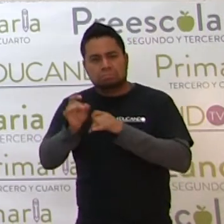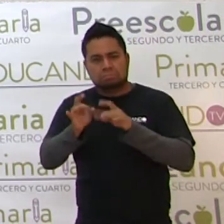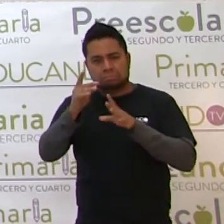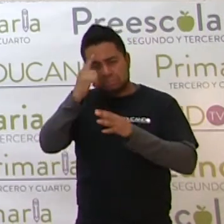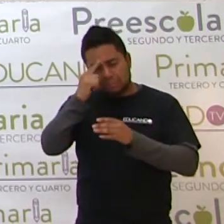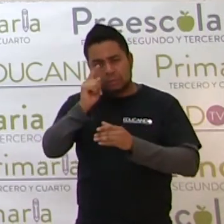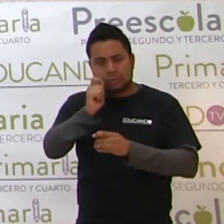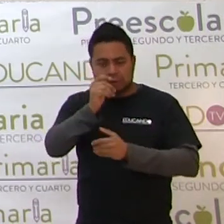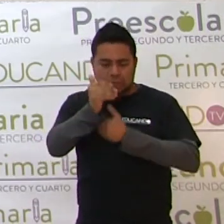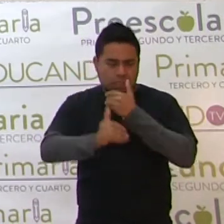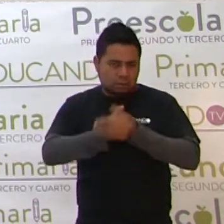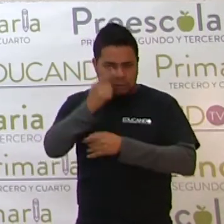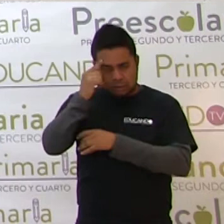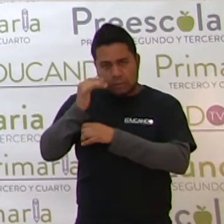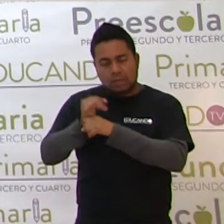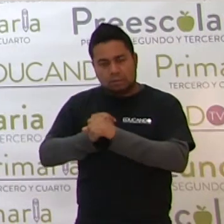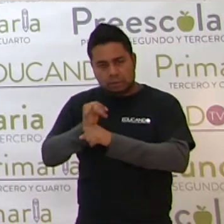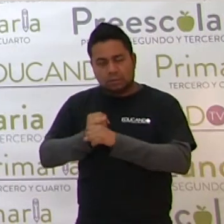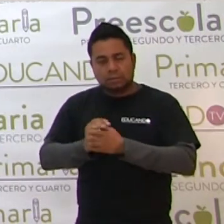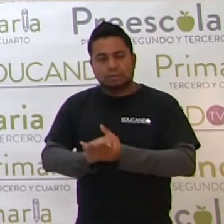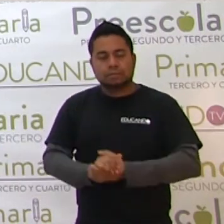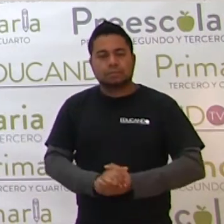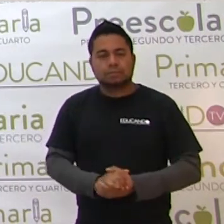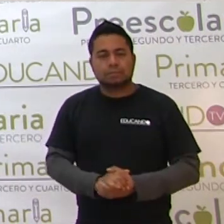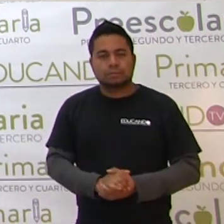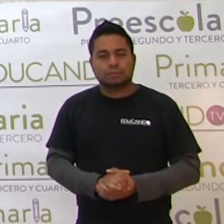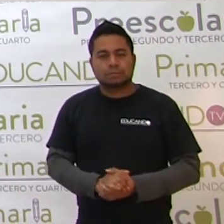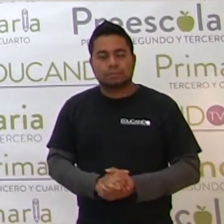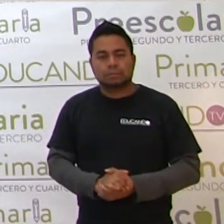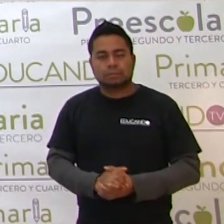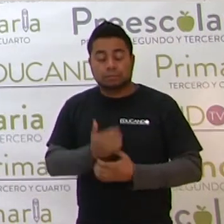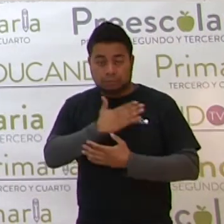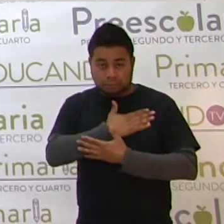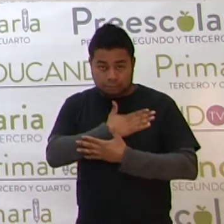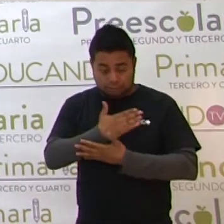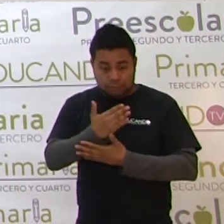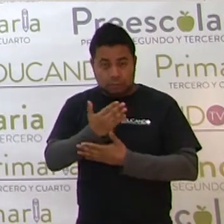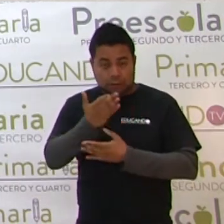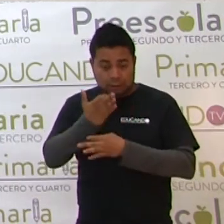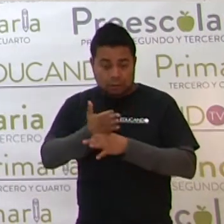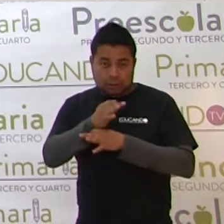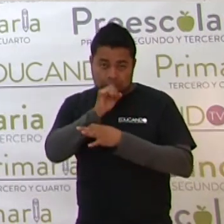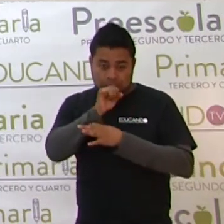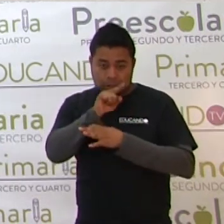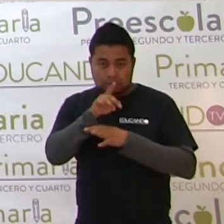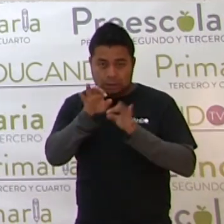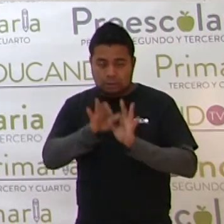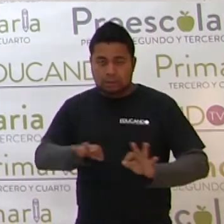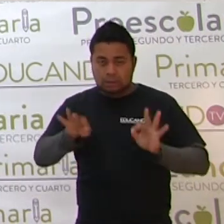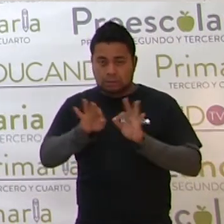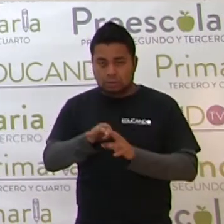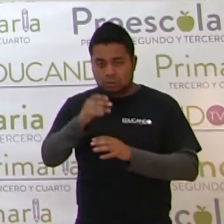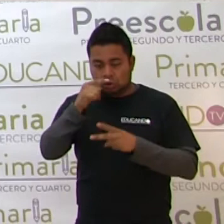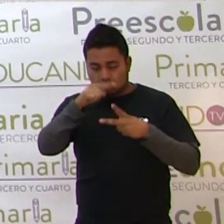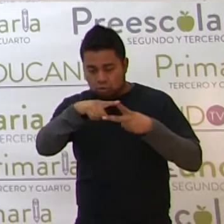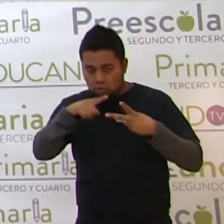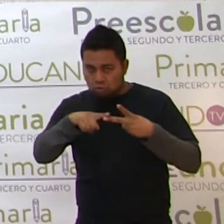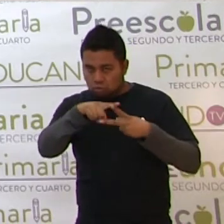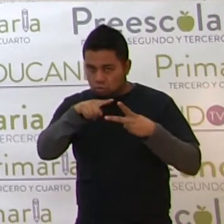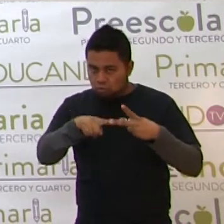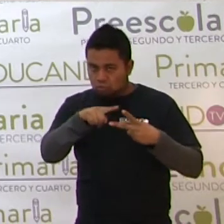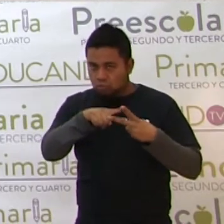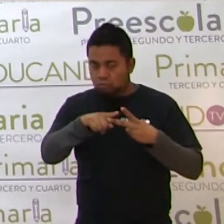el proceso de este trabajo. Bueno, en este paso también es muy importante dos tipos de recursos,